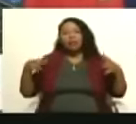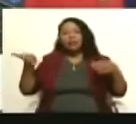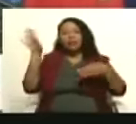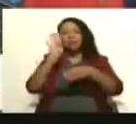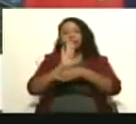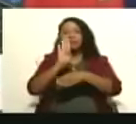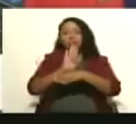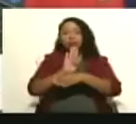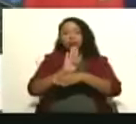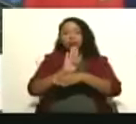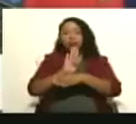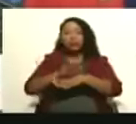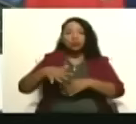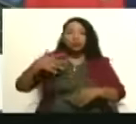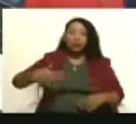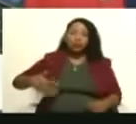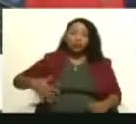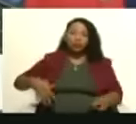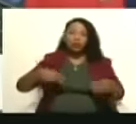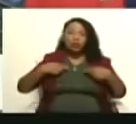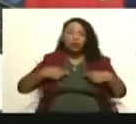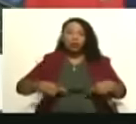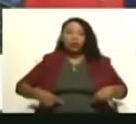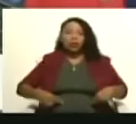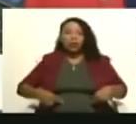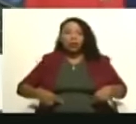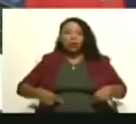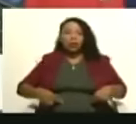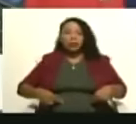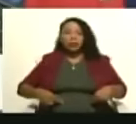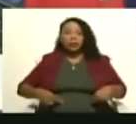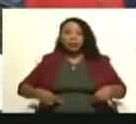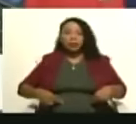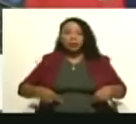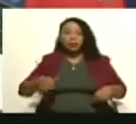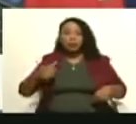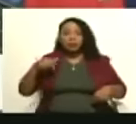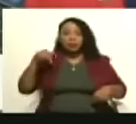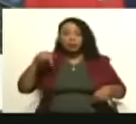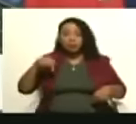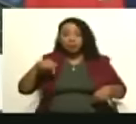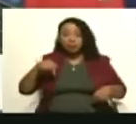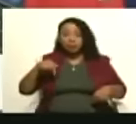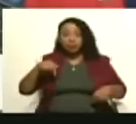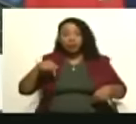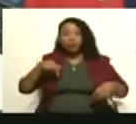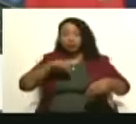y de garantía de los derechos humanos, con un Estado fuerte,